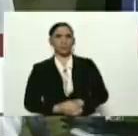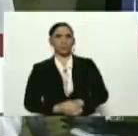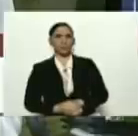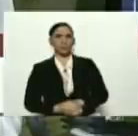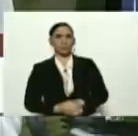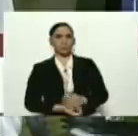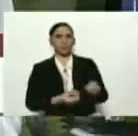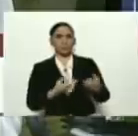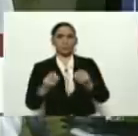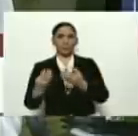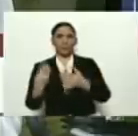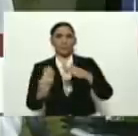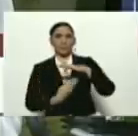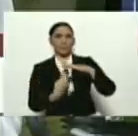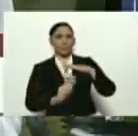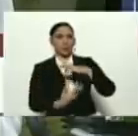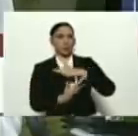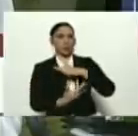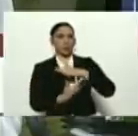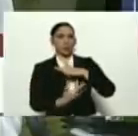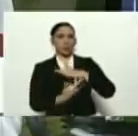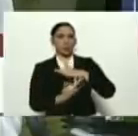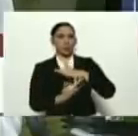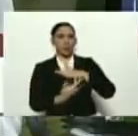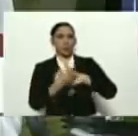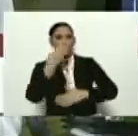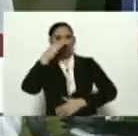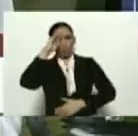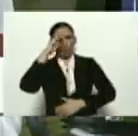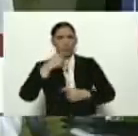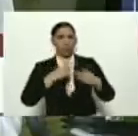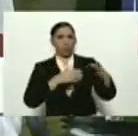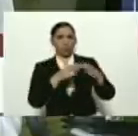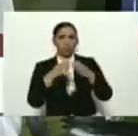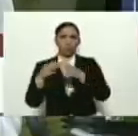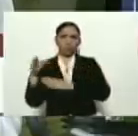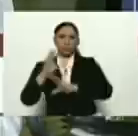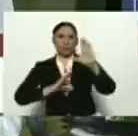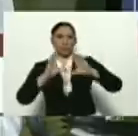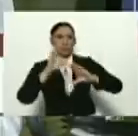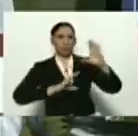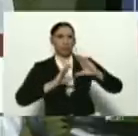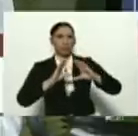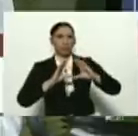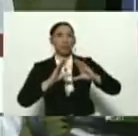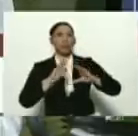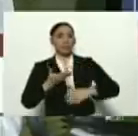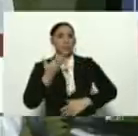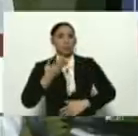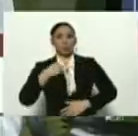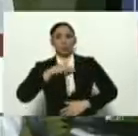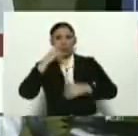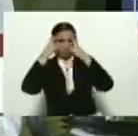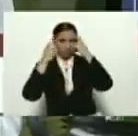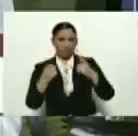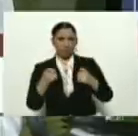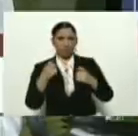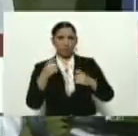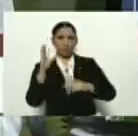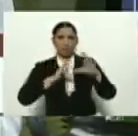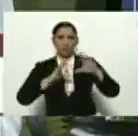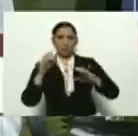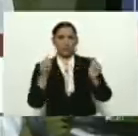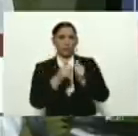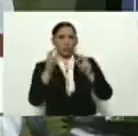la biotecnología cubana y de otros sectores de la ciencia ha resultado determinante. Nuestros talentosos científicos, con